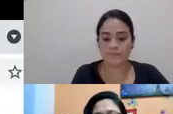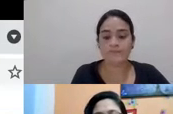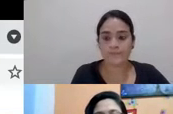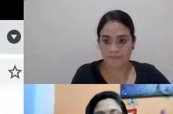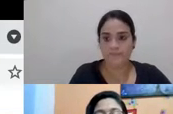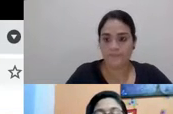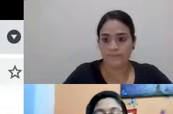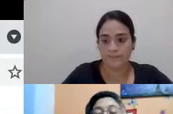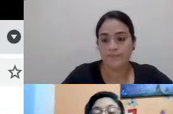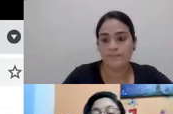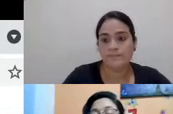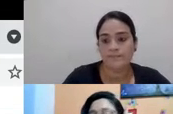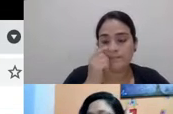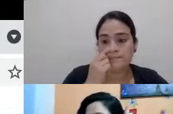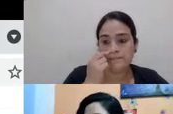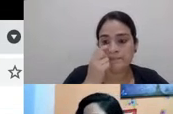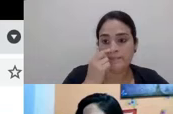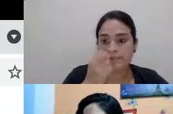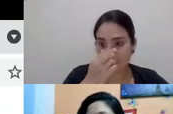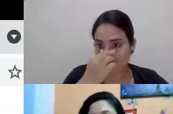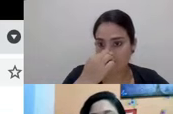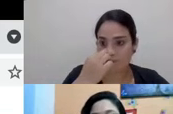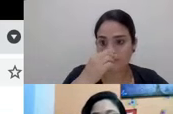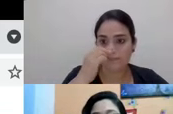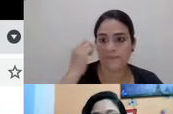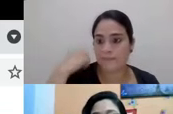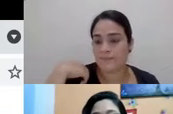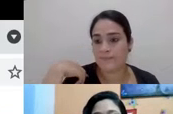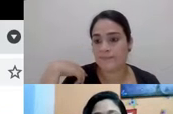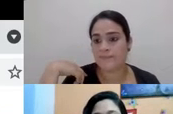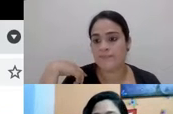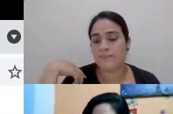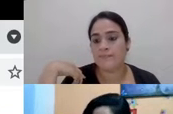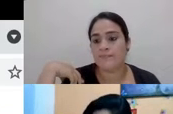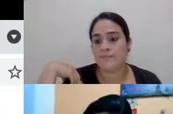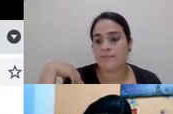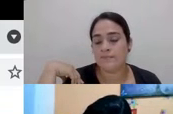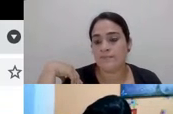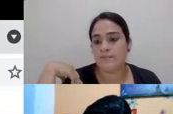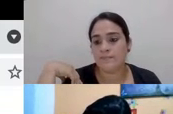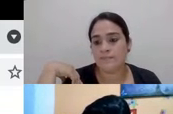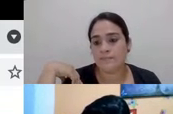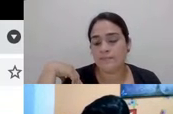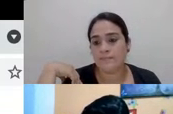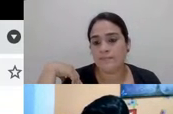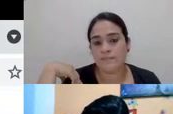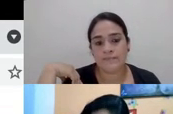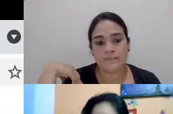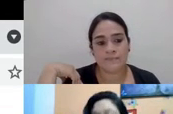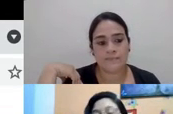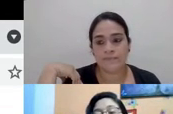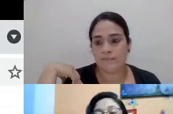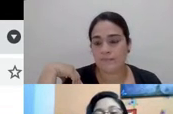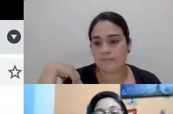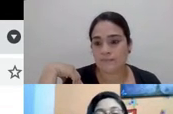14 participantes. Y solo uno me dio inconveniente al momento de crearlo, que fue, ¿por qué lo noté?